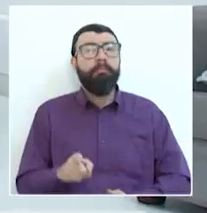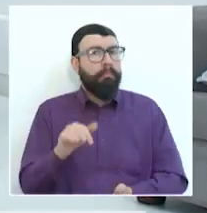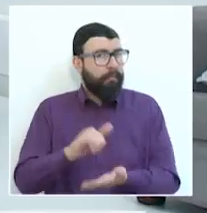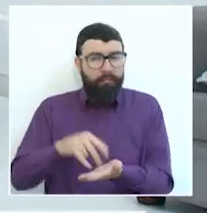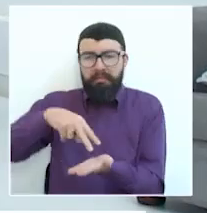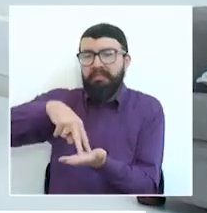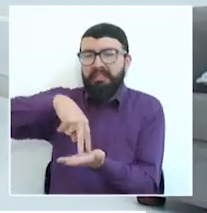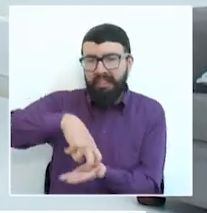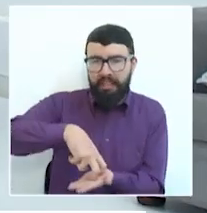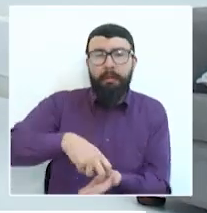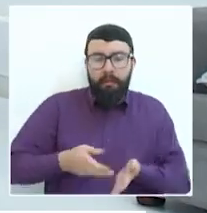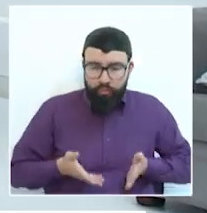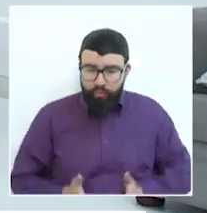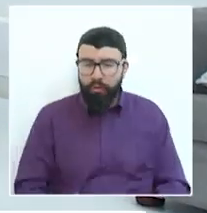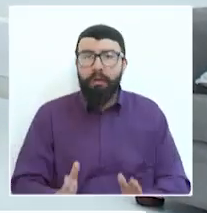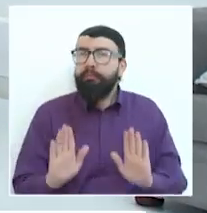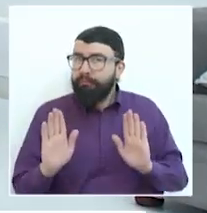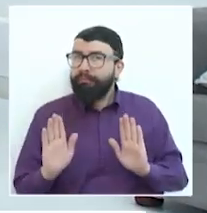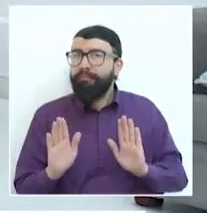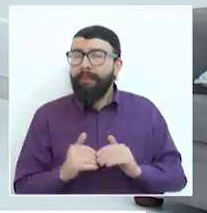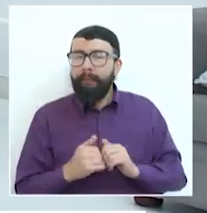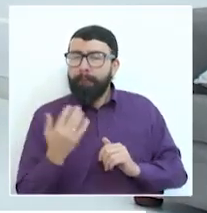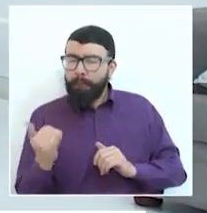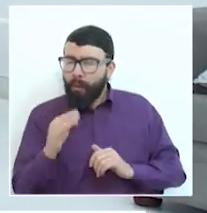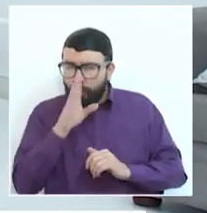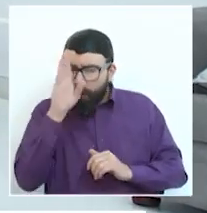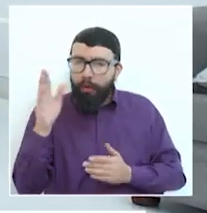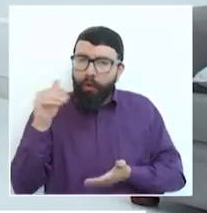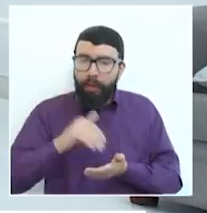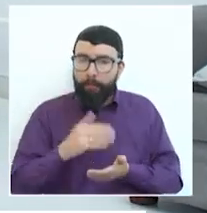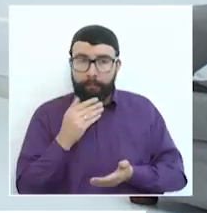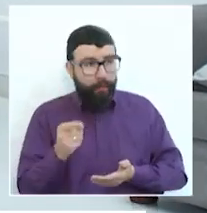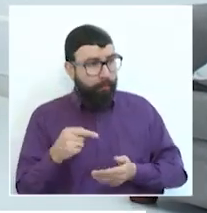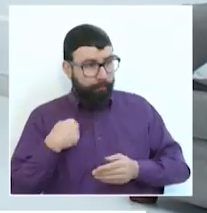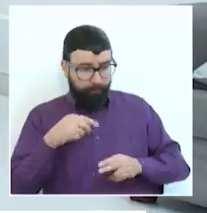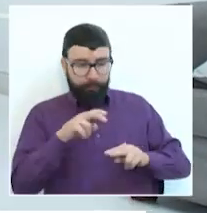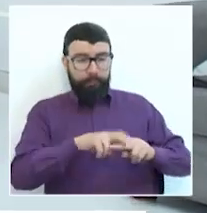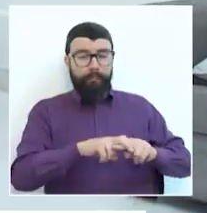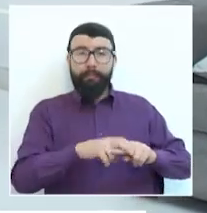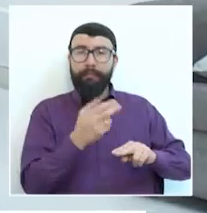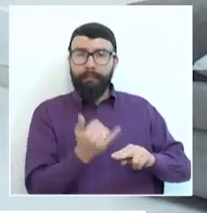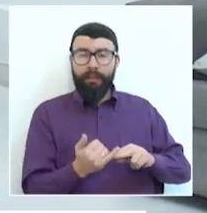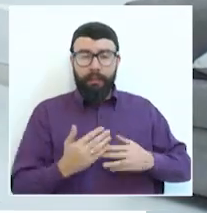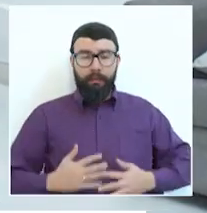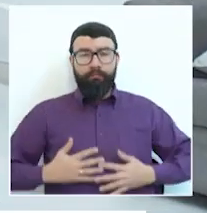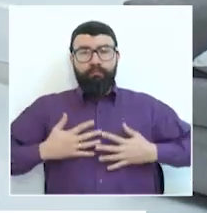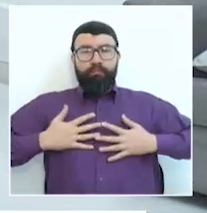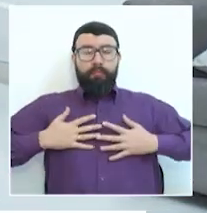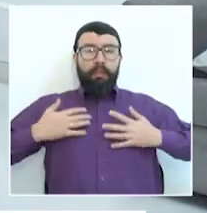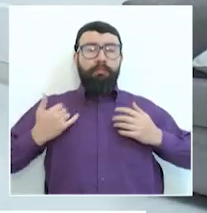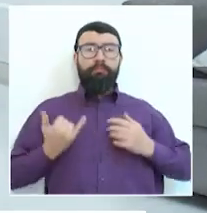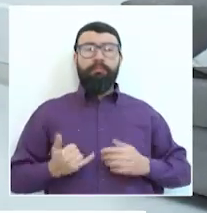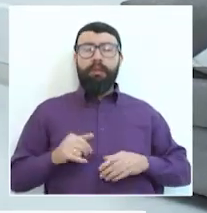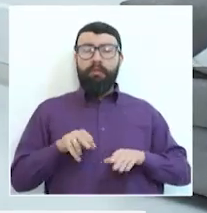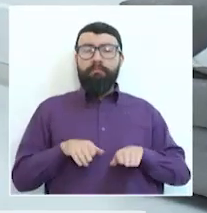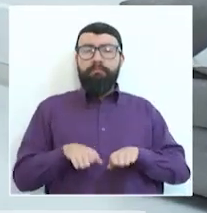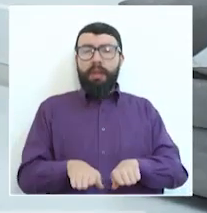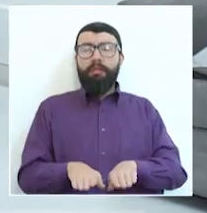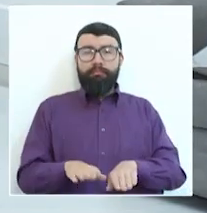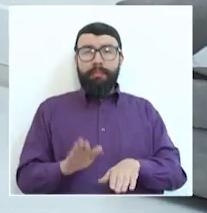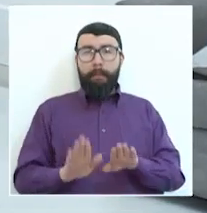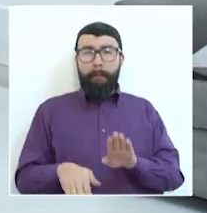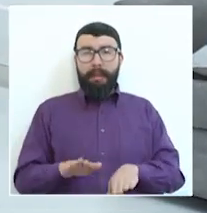de nuevo a esa posición. Entonces, para eso, vamos a sentar aquí en la puntica, espalda derecha, pecho para afuera, los dos pies mirando hacia el frente,